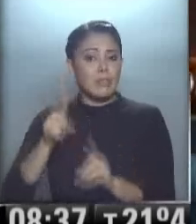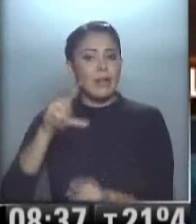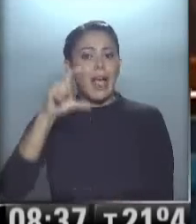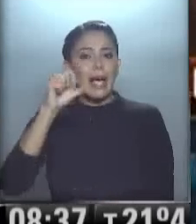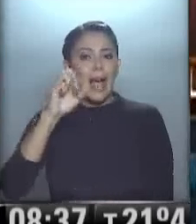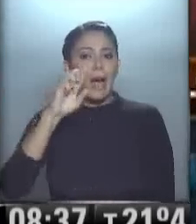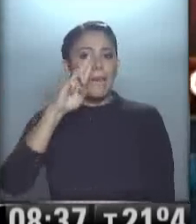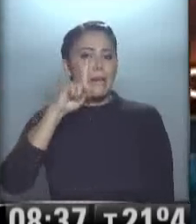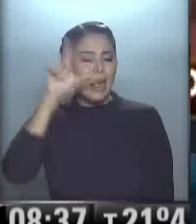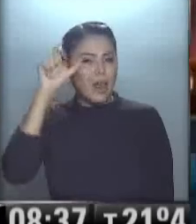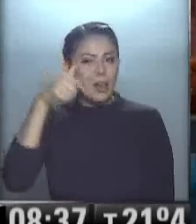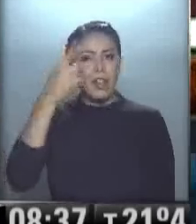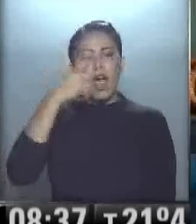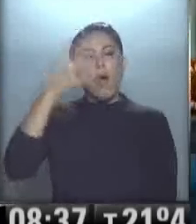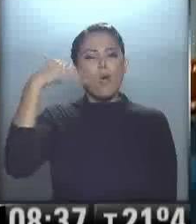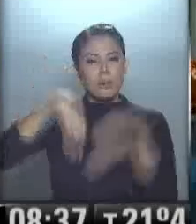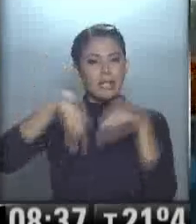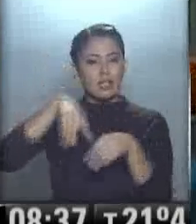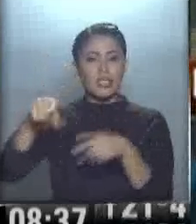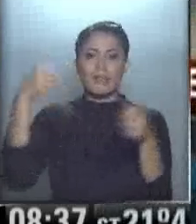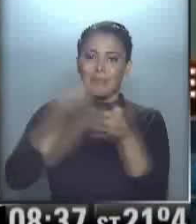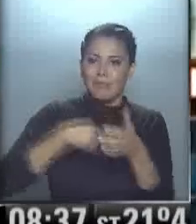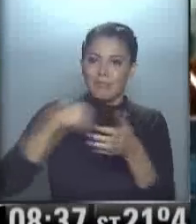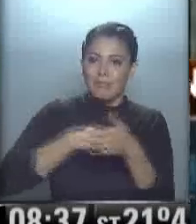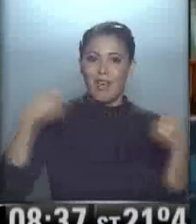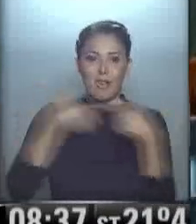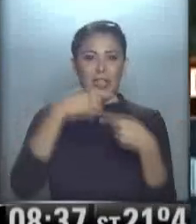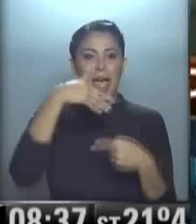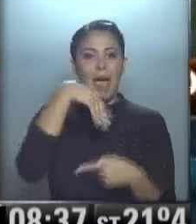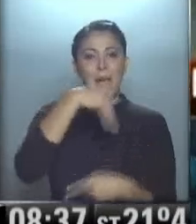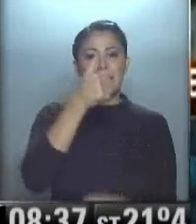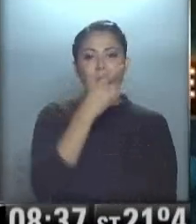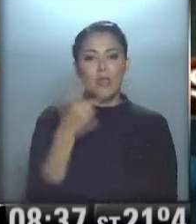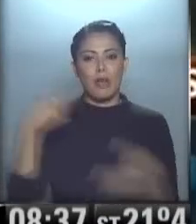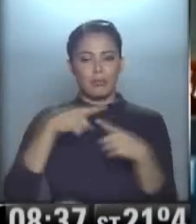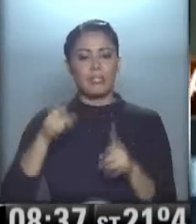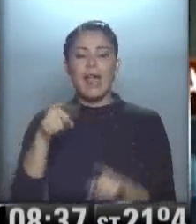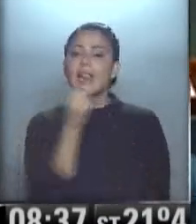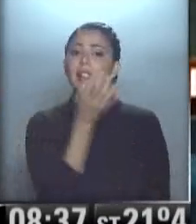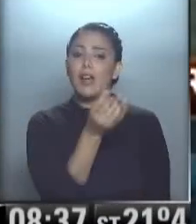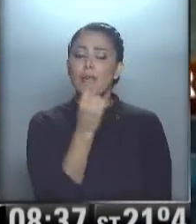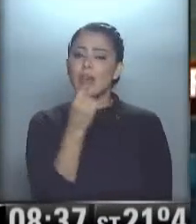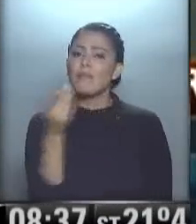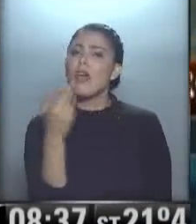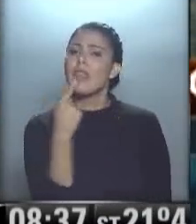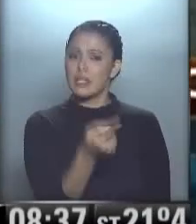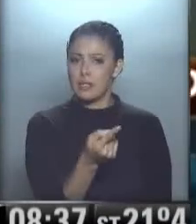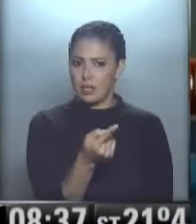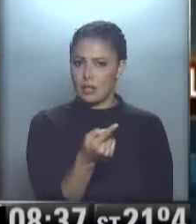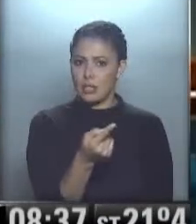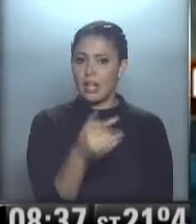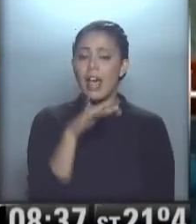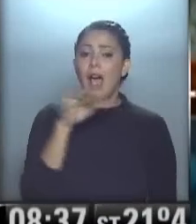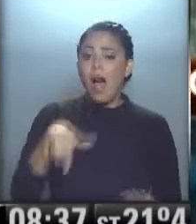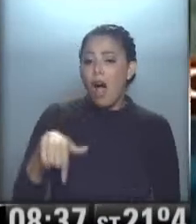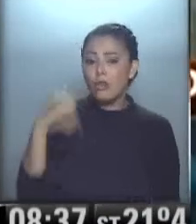contienda electoral en las últimas elecciones, peleando voto a voto con Maduro, haciendo declaraciones como, por ejemplo, sugiriendo que lo que está